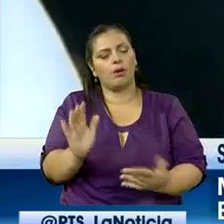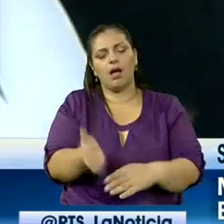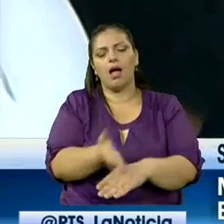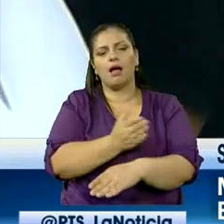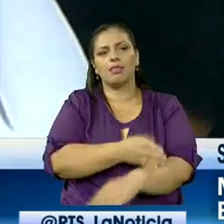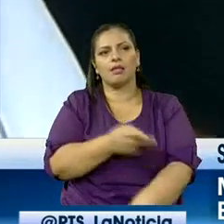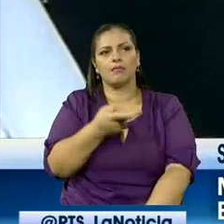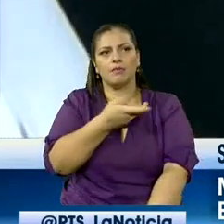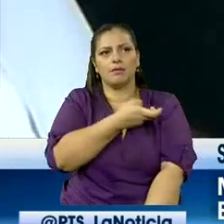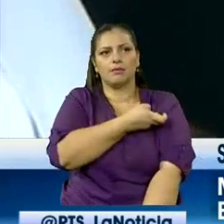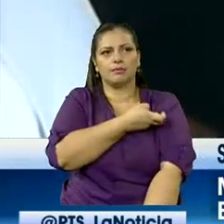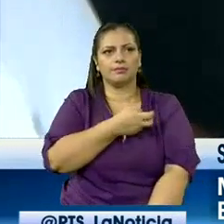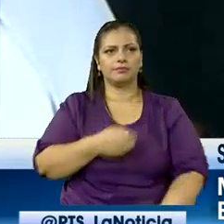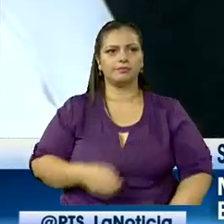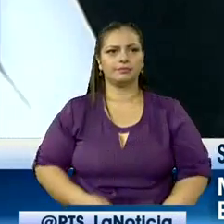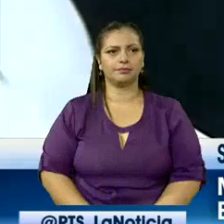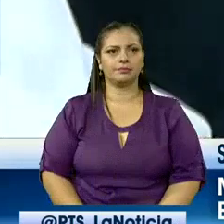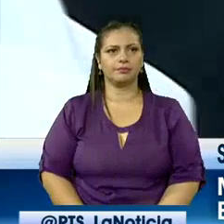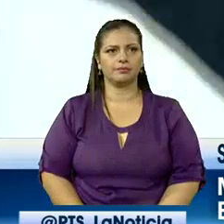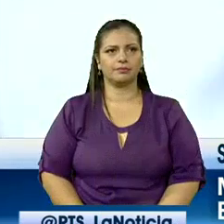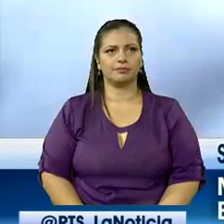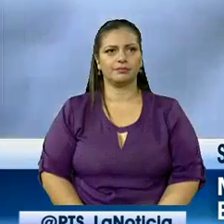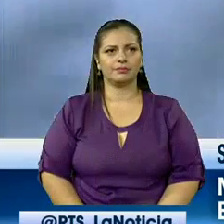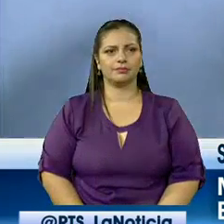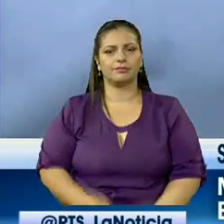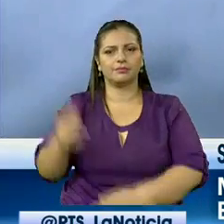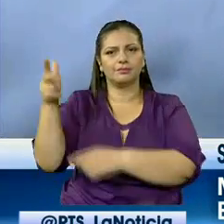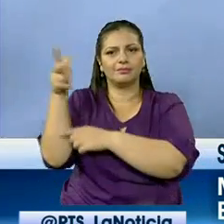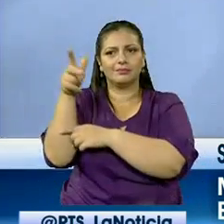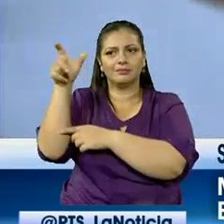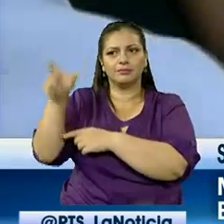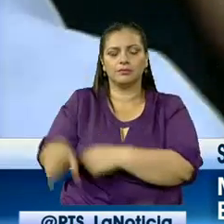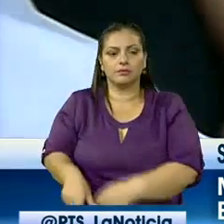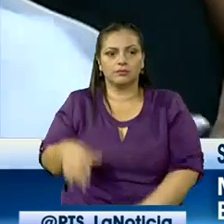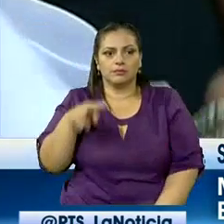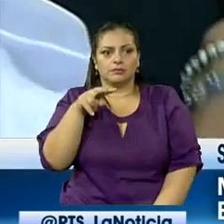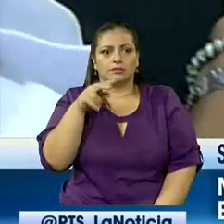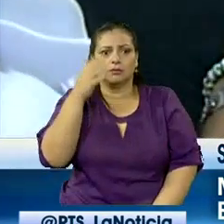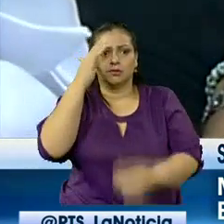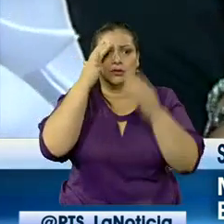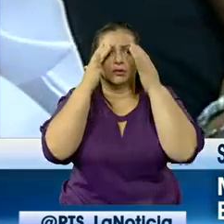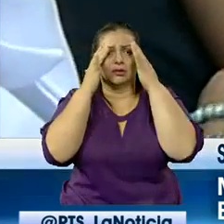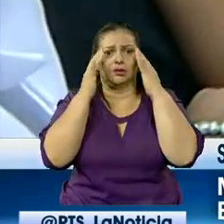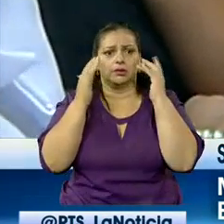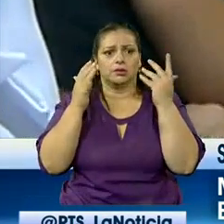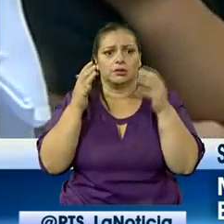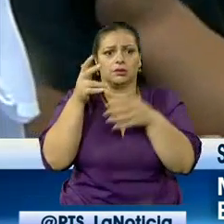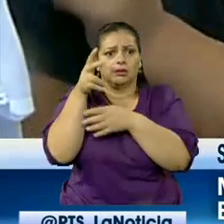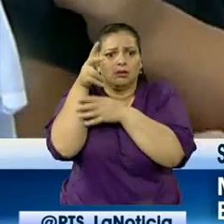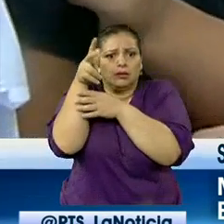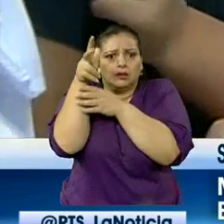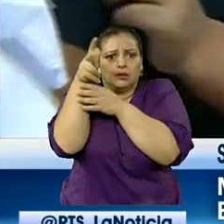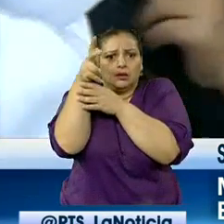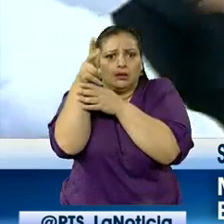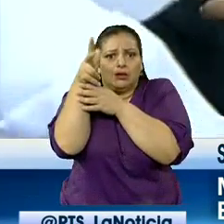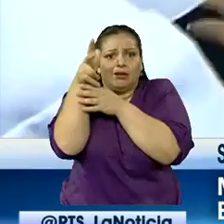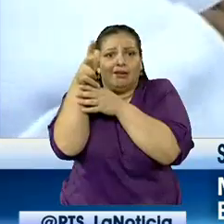Aquí mi compañero Martín Asensio, cuidado, se me va a desmayar. Lo vemos temblando acá. Cójanle la cámara, por favor.